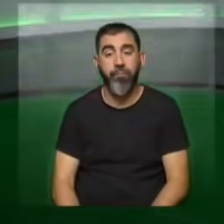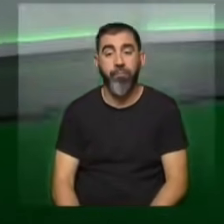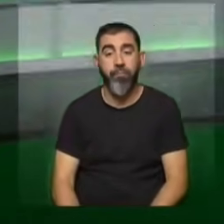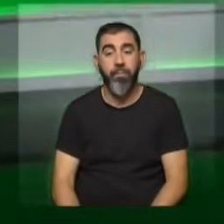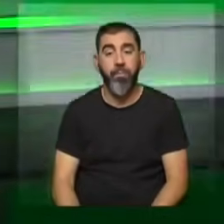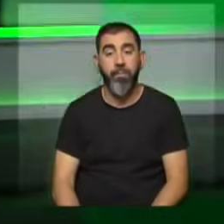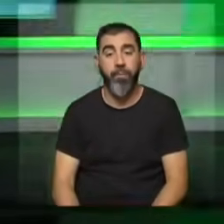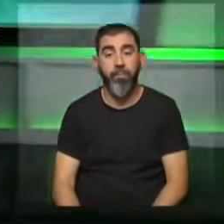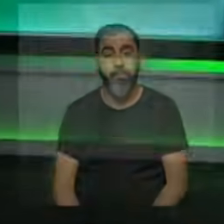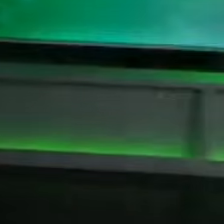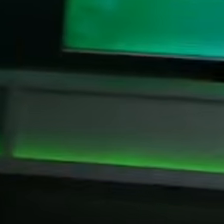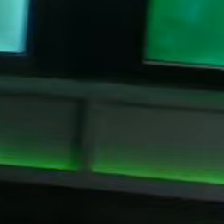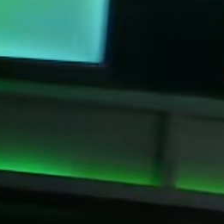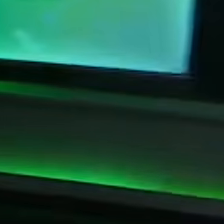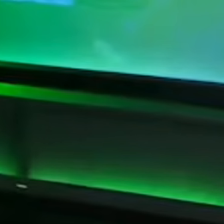enseguida